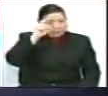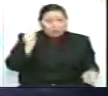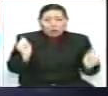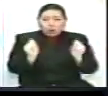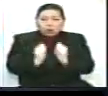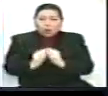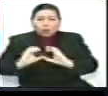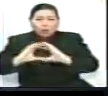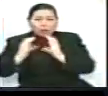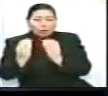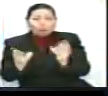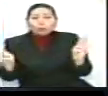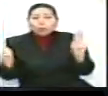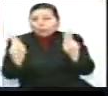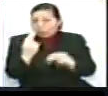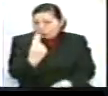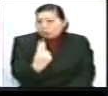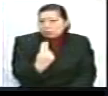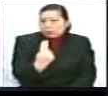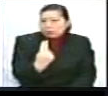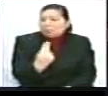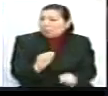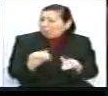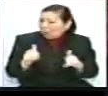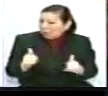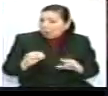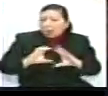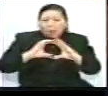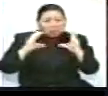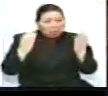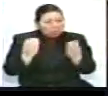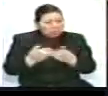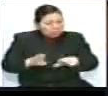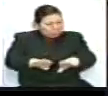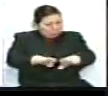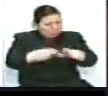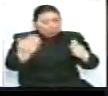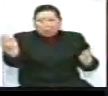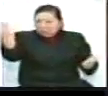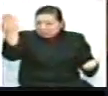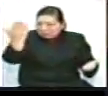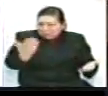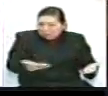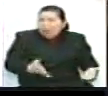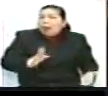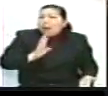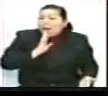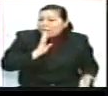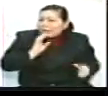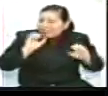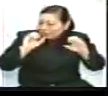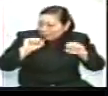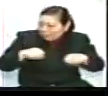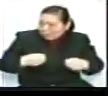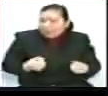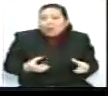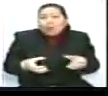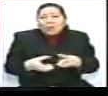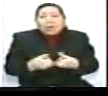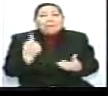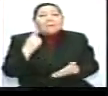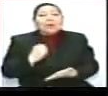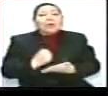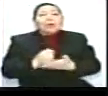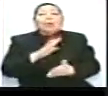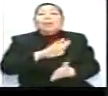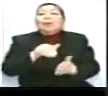legislar. Ha reiterado que las puertas del Congreso de la República están abiertas al diálogo y también al completo servicio